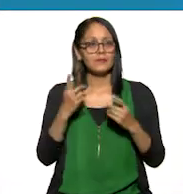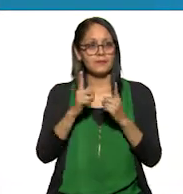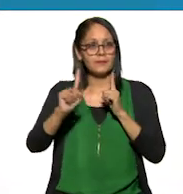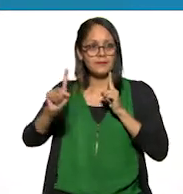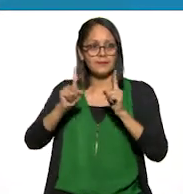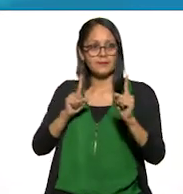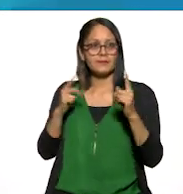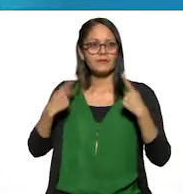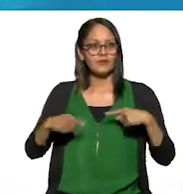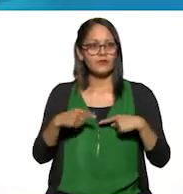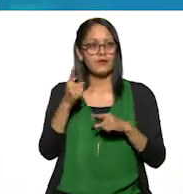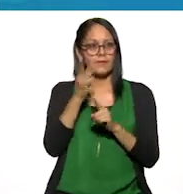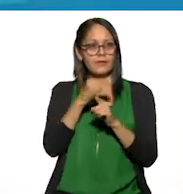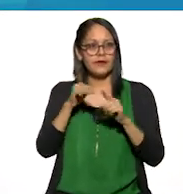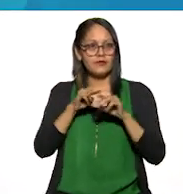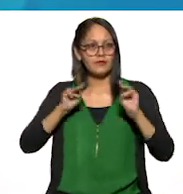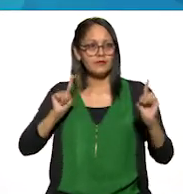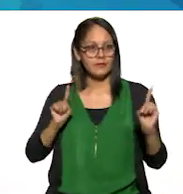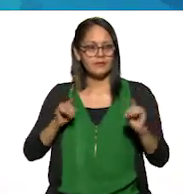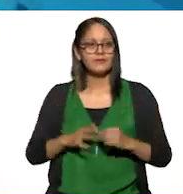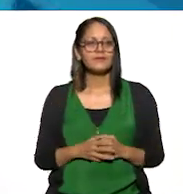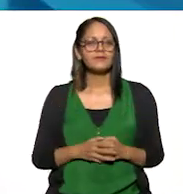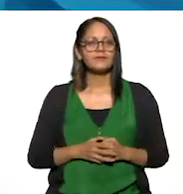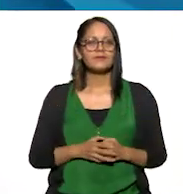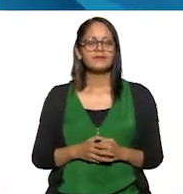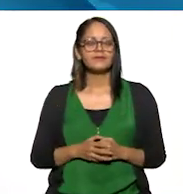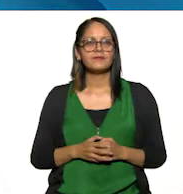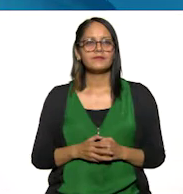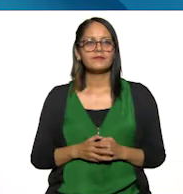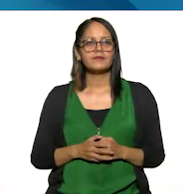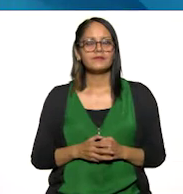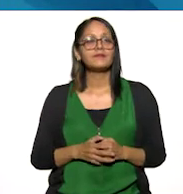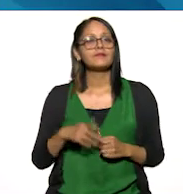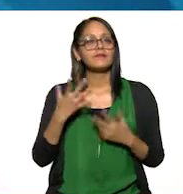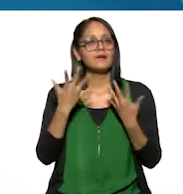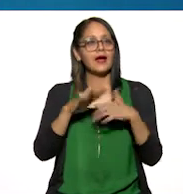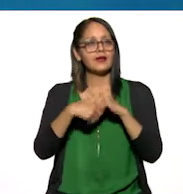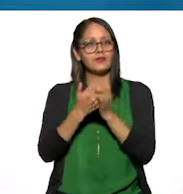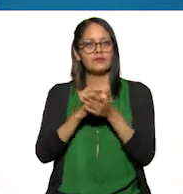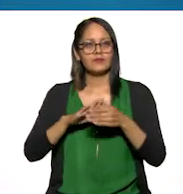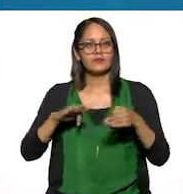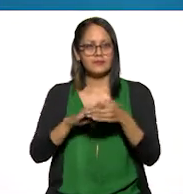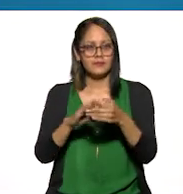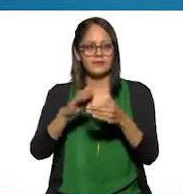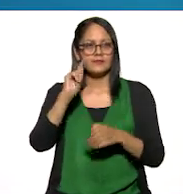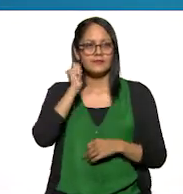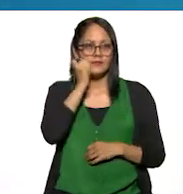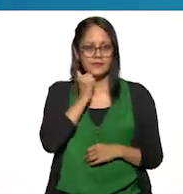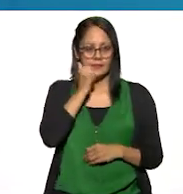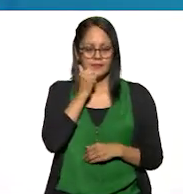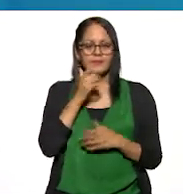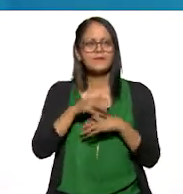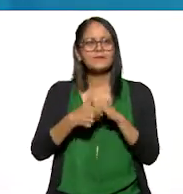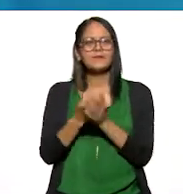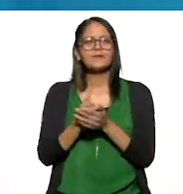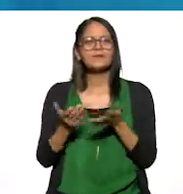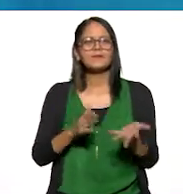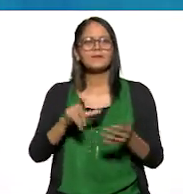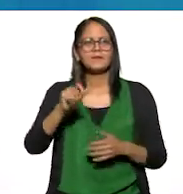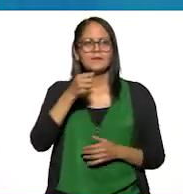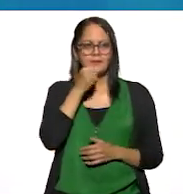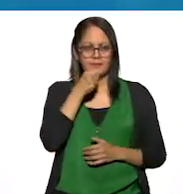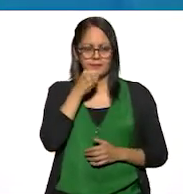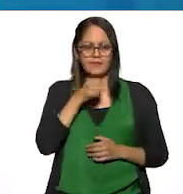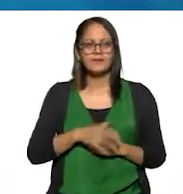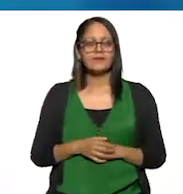una distancia mínima de 1.5 metros entre tú y los demás. Lávate las manos muy seguido con agua y jabón por lo menos